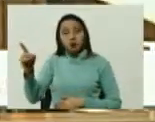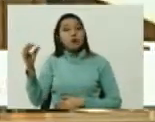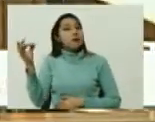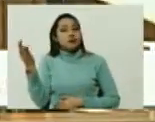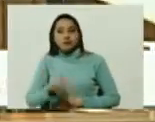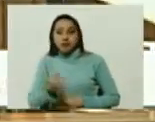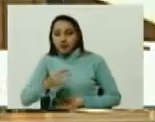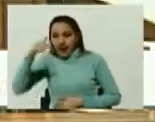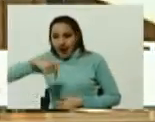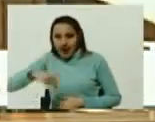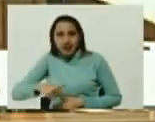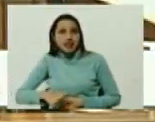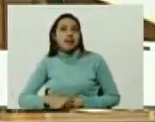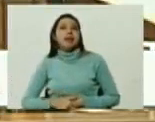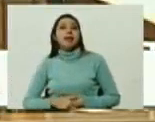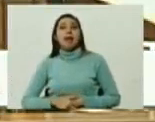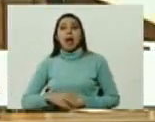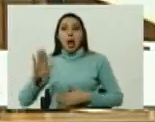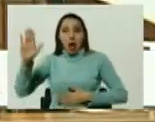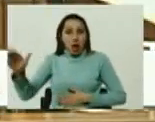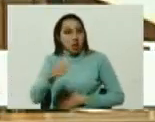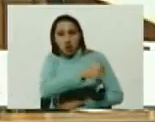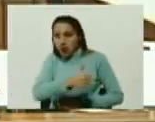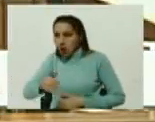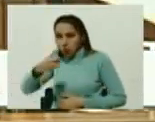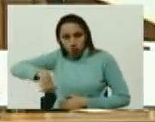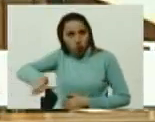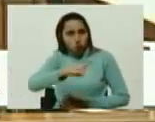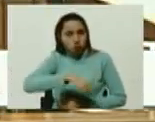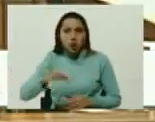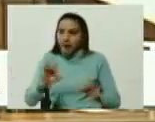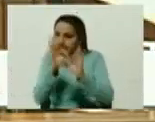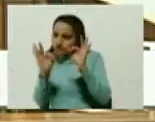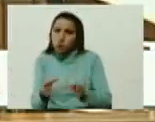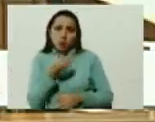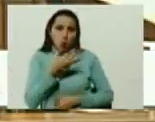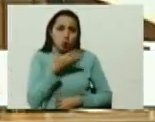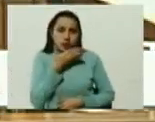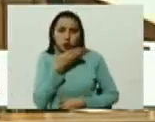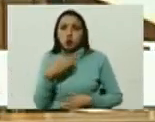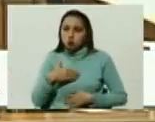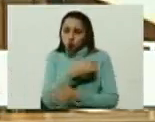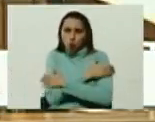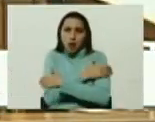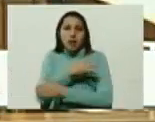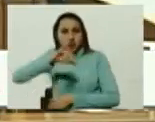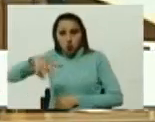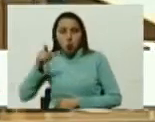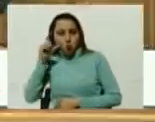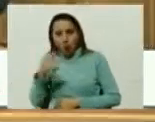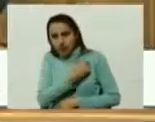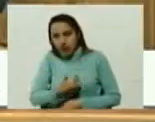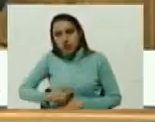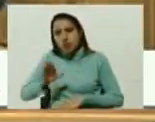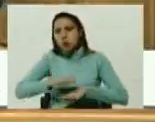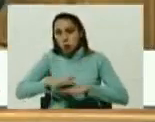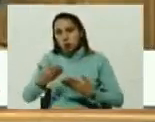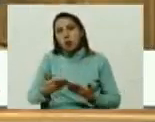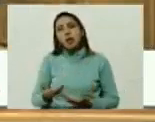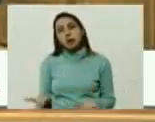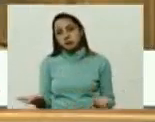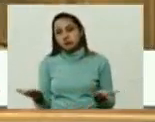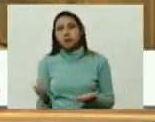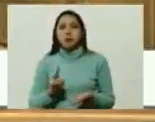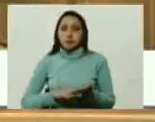aquí toma juramento a nuestros colegas diputados y de verdad es un hecho hermoso yo los felicito presidente porque de verdad se